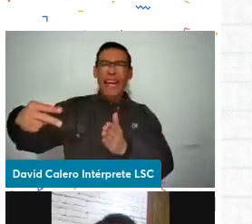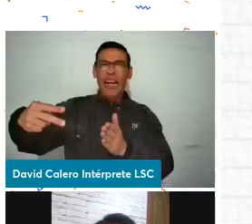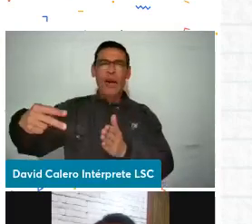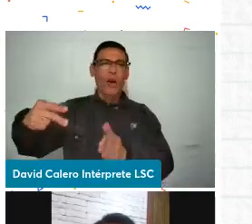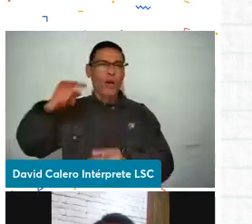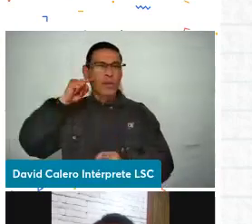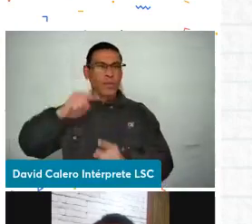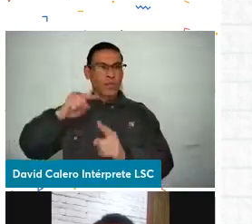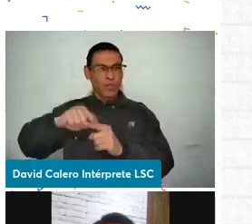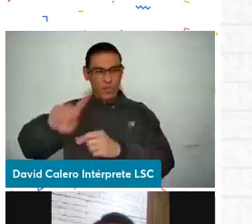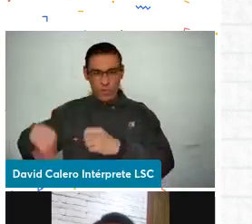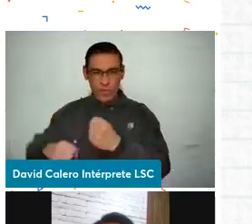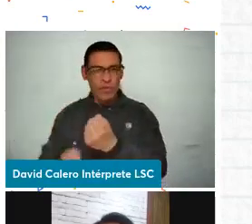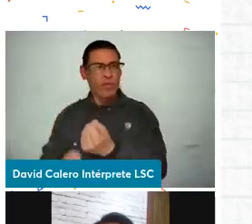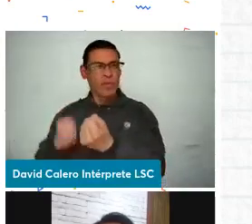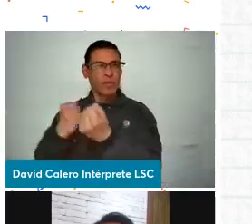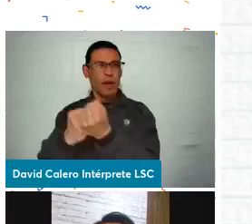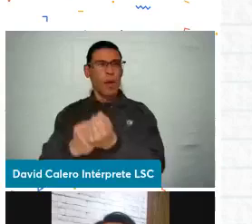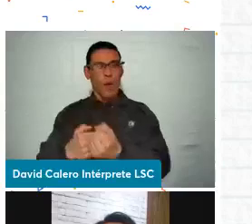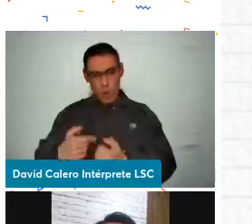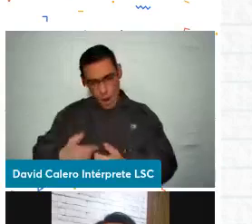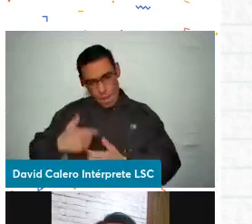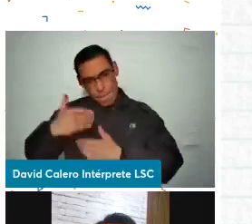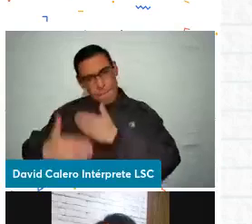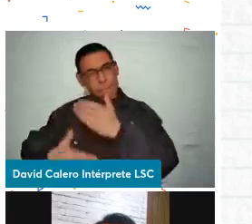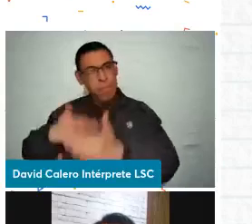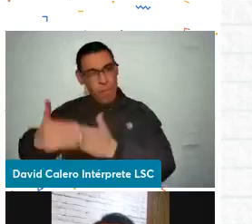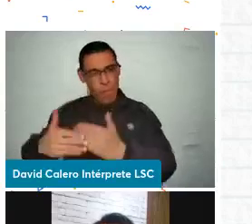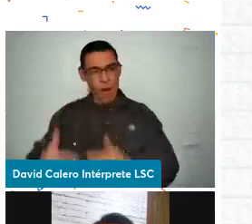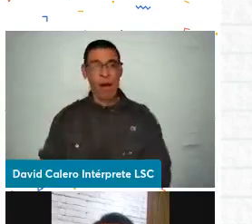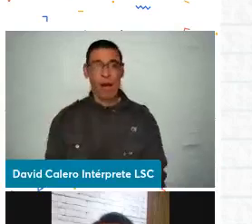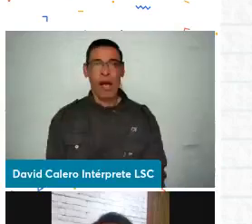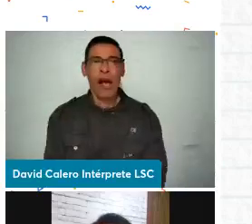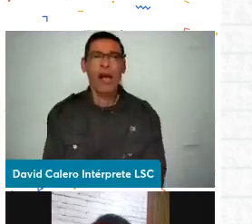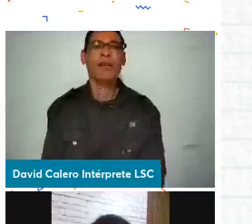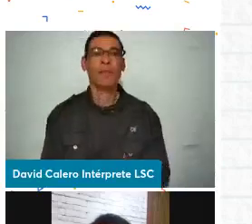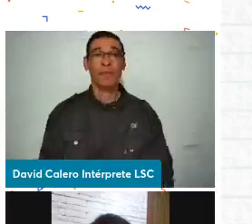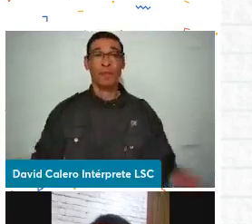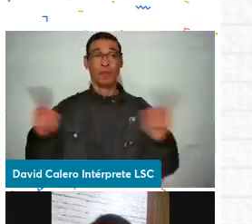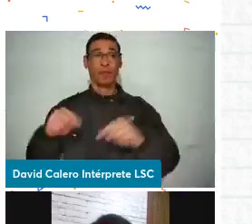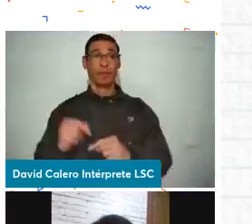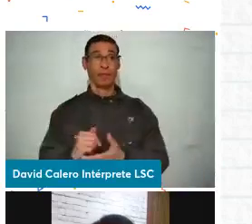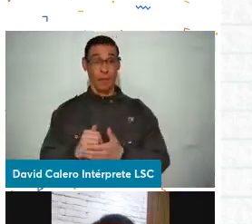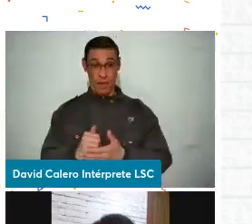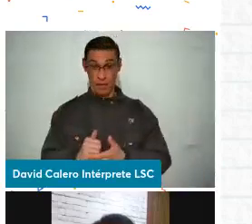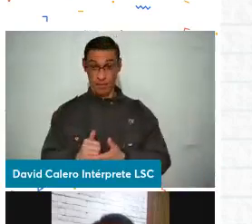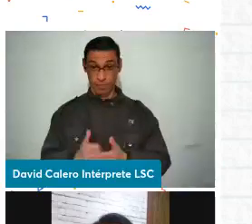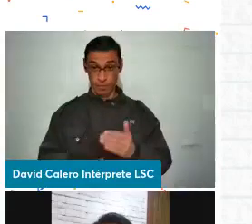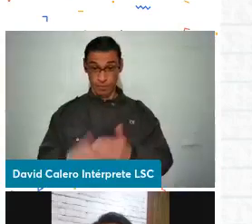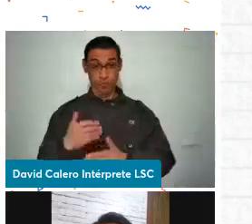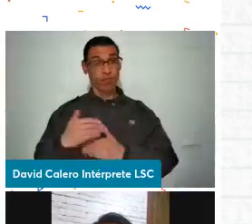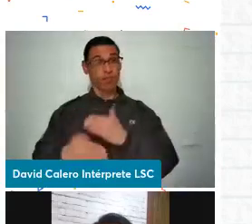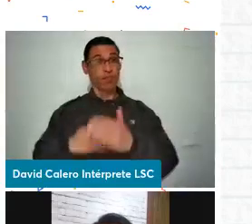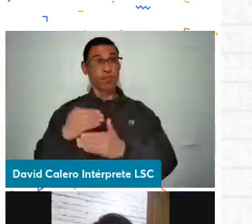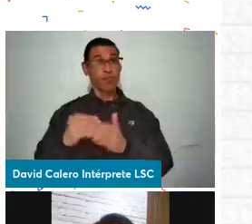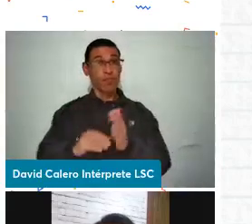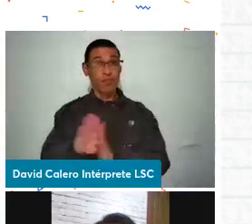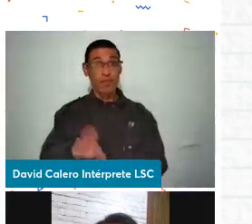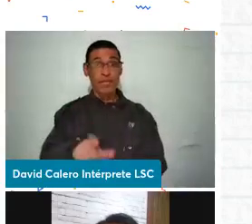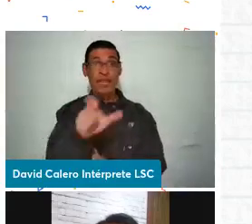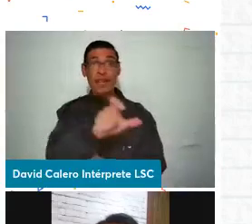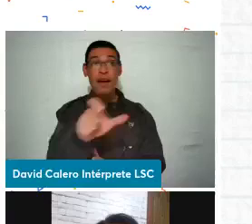el proceso desde el aula y que desarrolle habilidades comunicativas en los estudiantes. Para